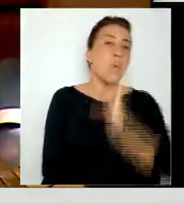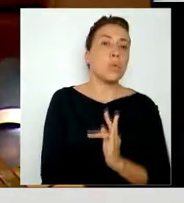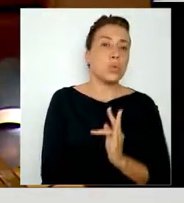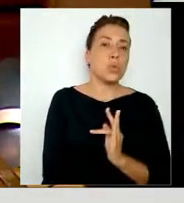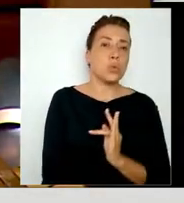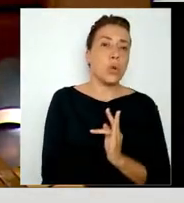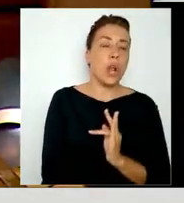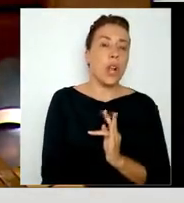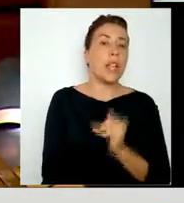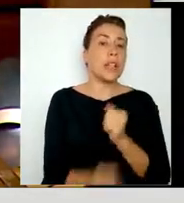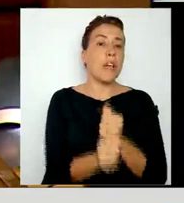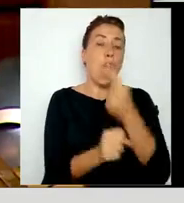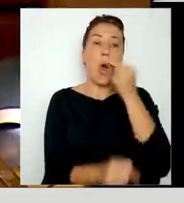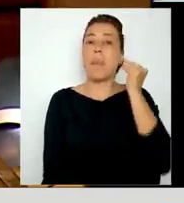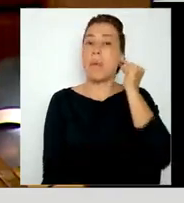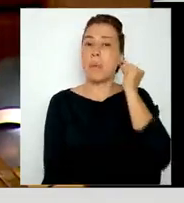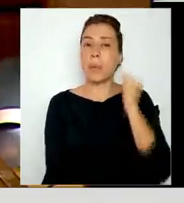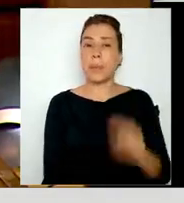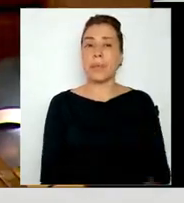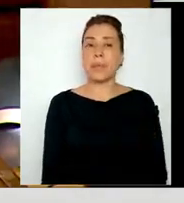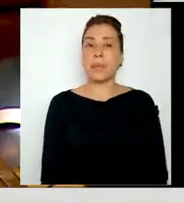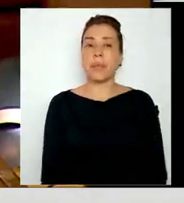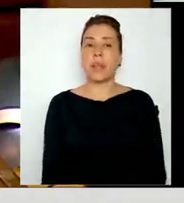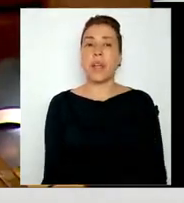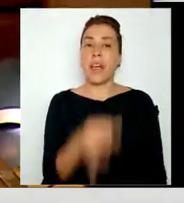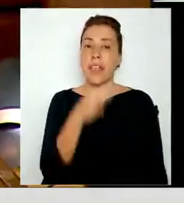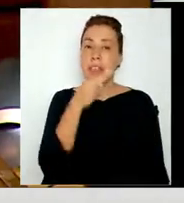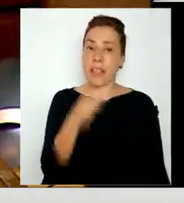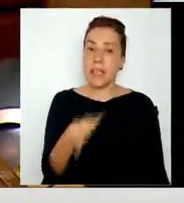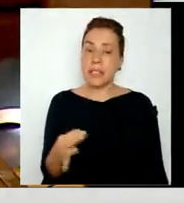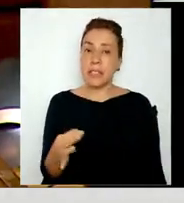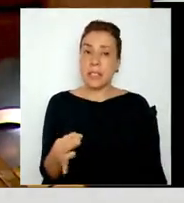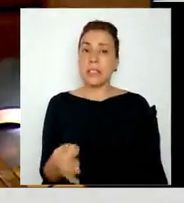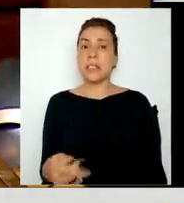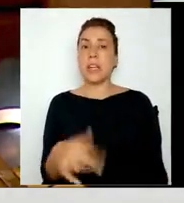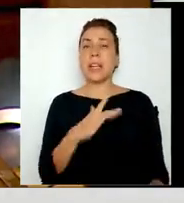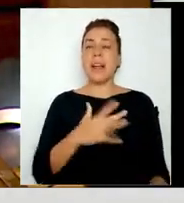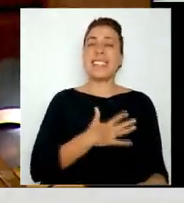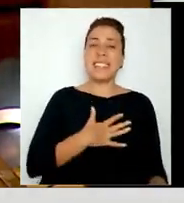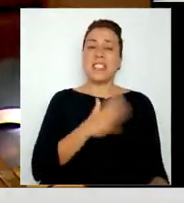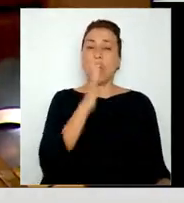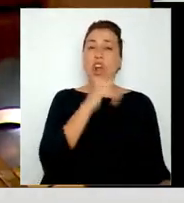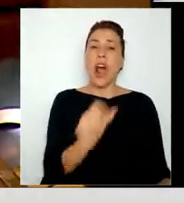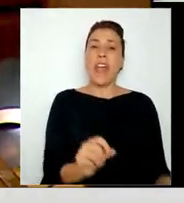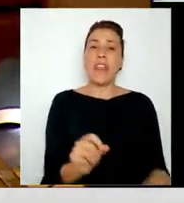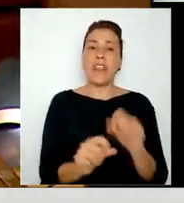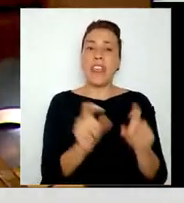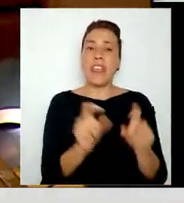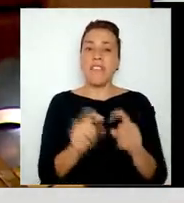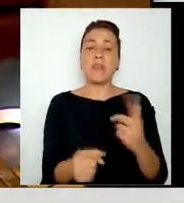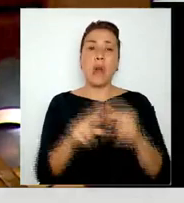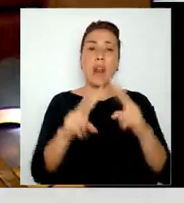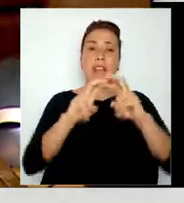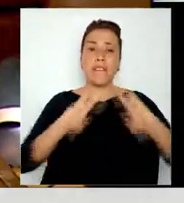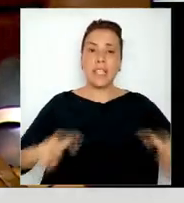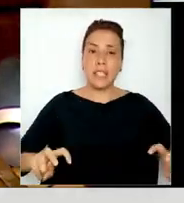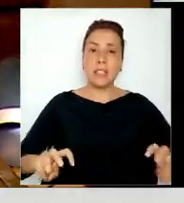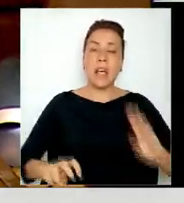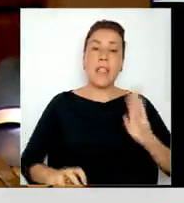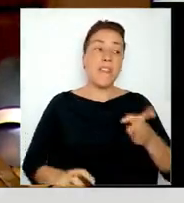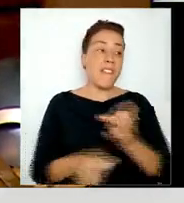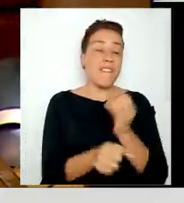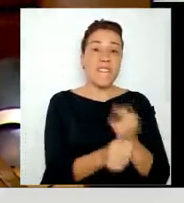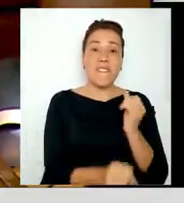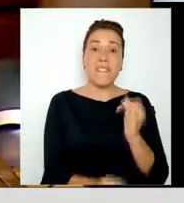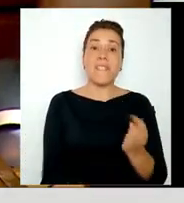que señalan también los deja en con una sensación de indefensión frente a sumarios debiendo la federación fenats